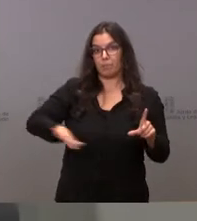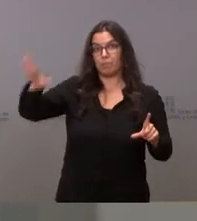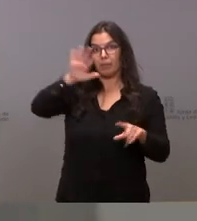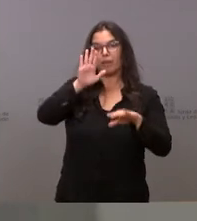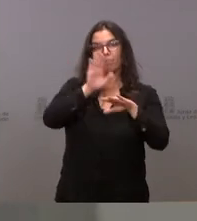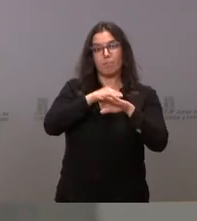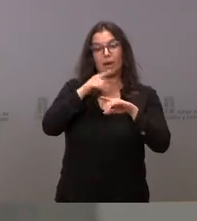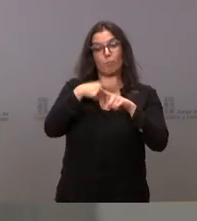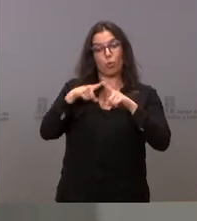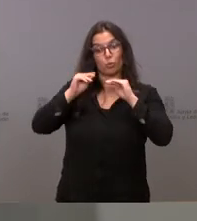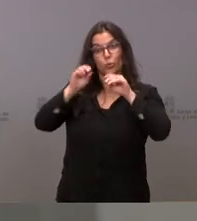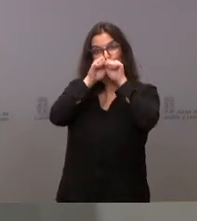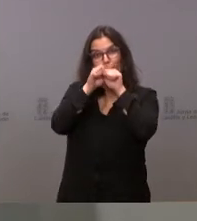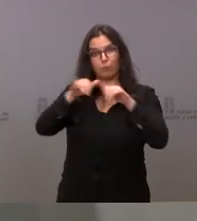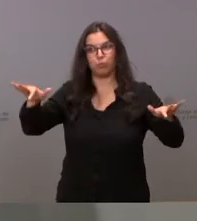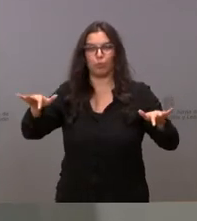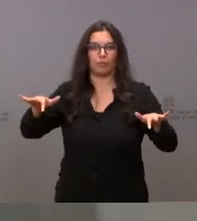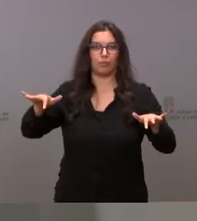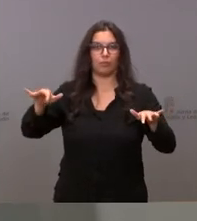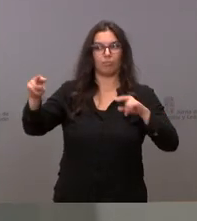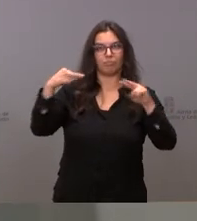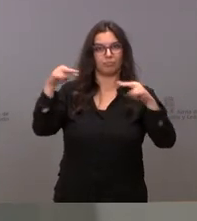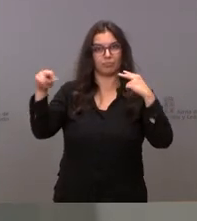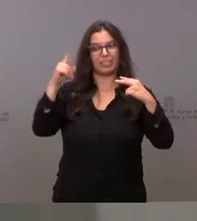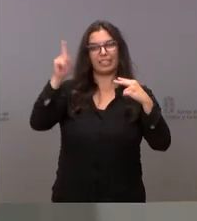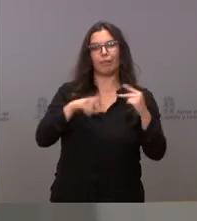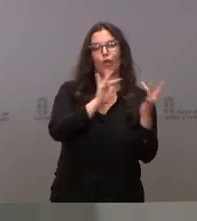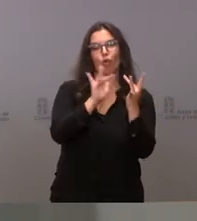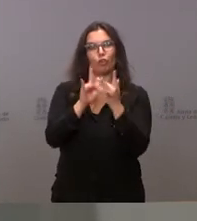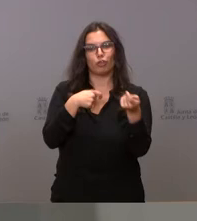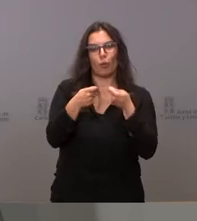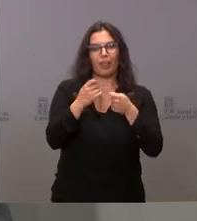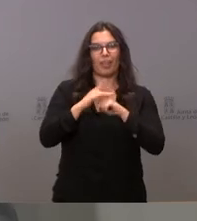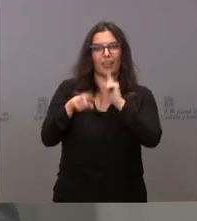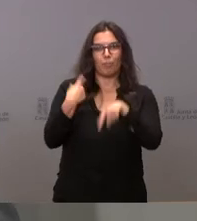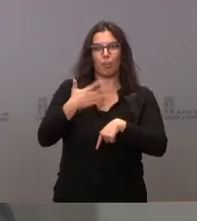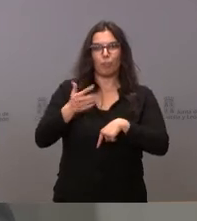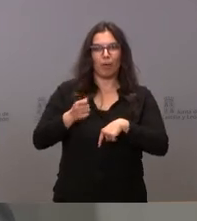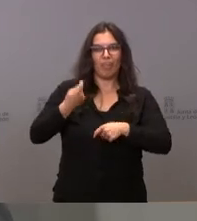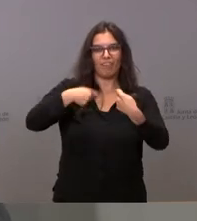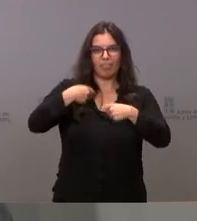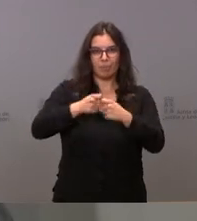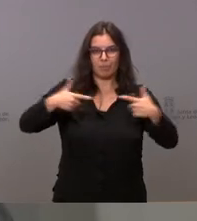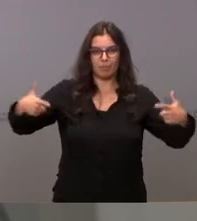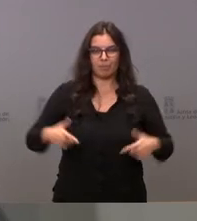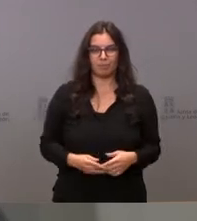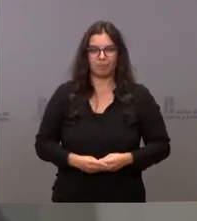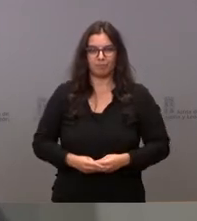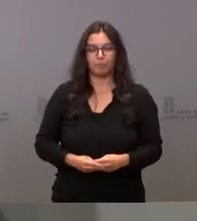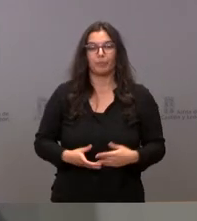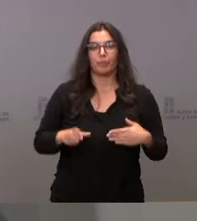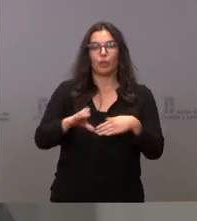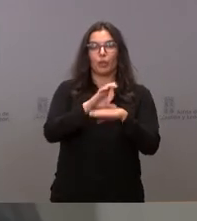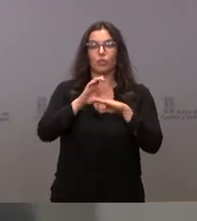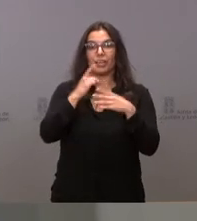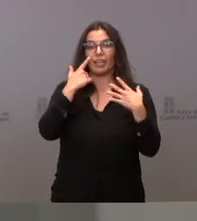conocer sus productos y establecer los contactos comerciales que permitan incrementar sus ventas. La Consejería